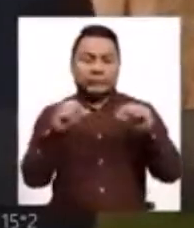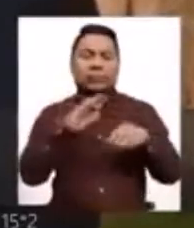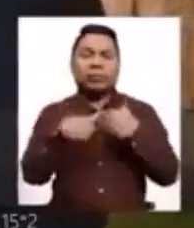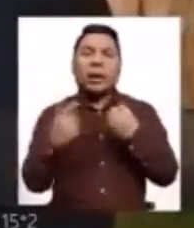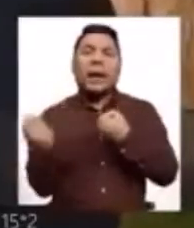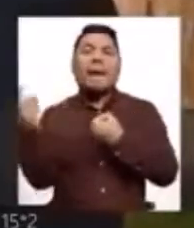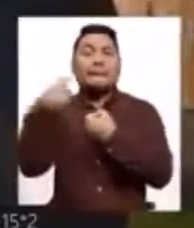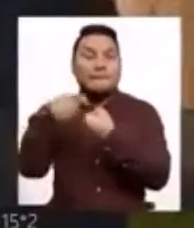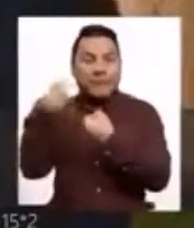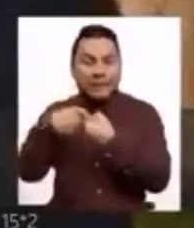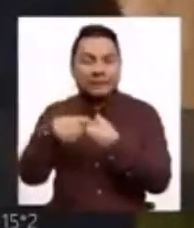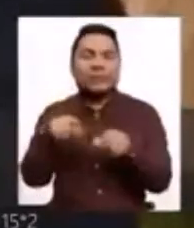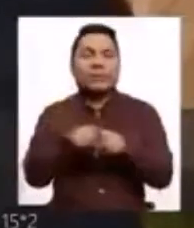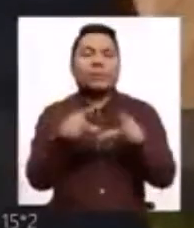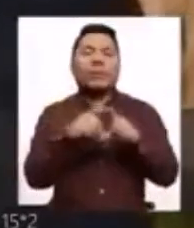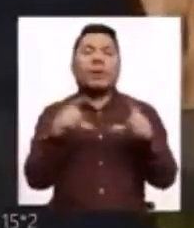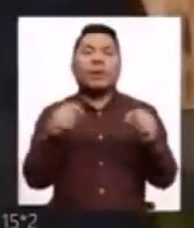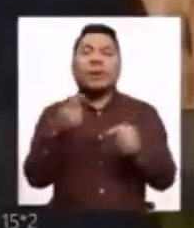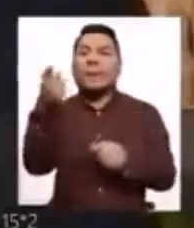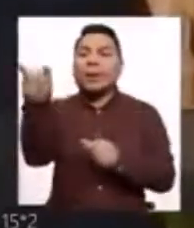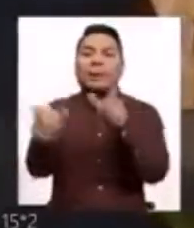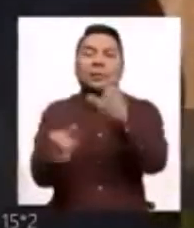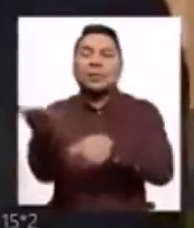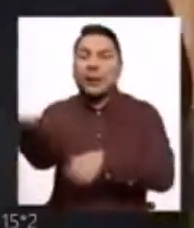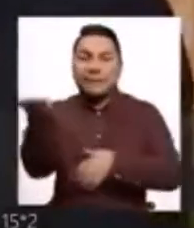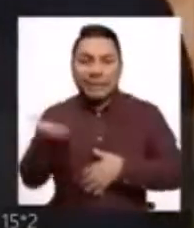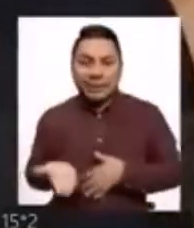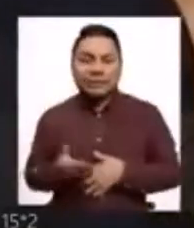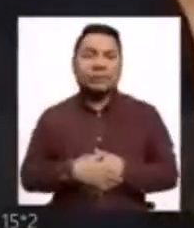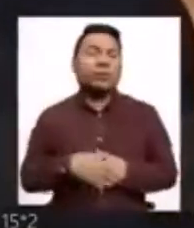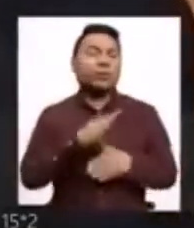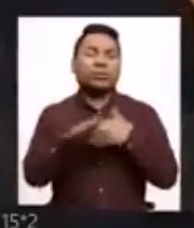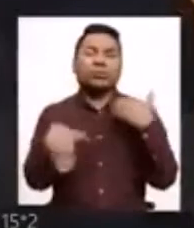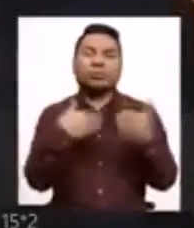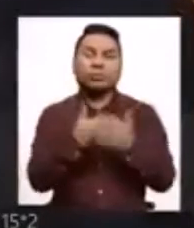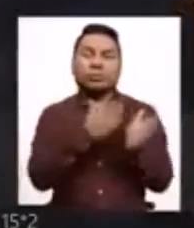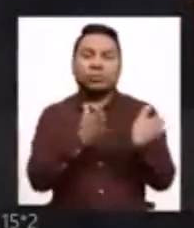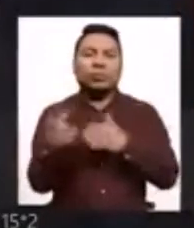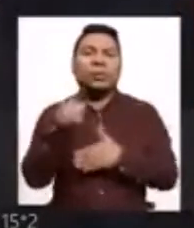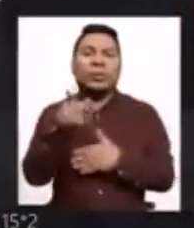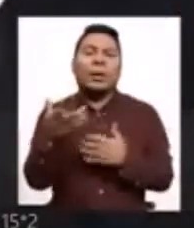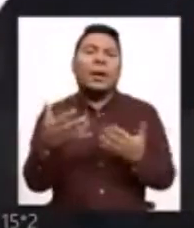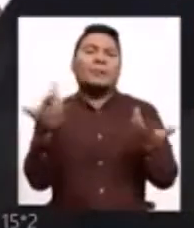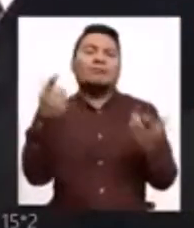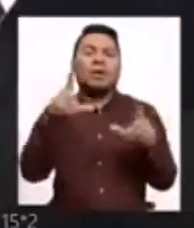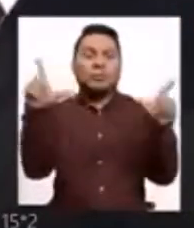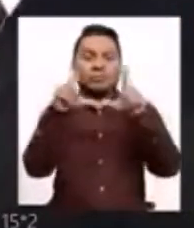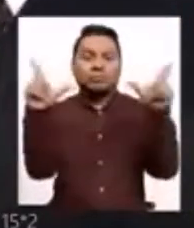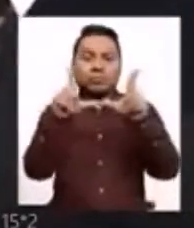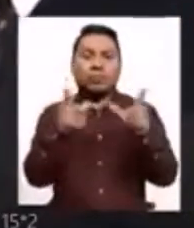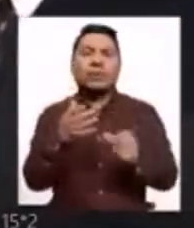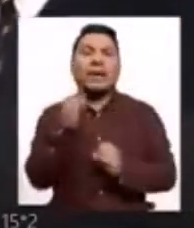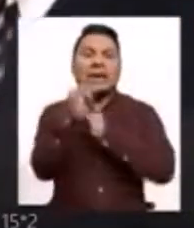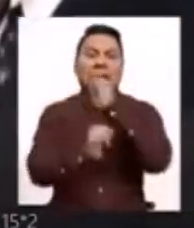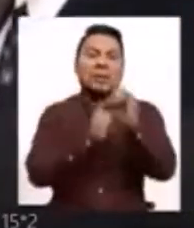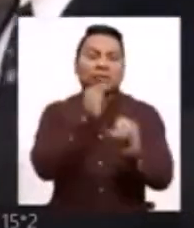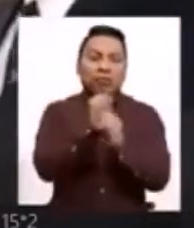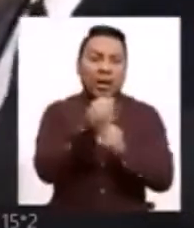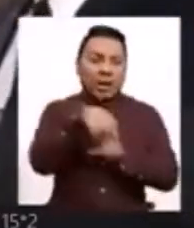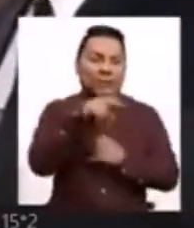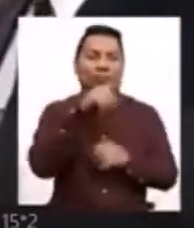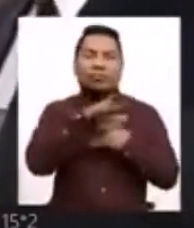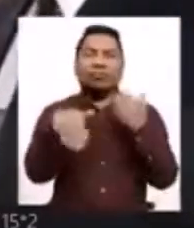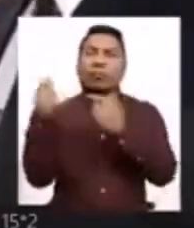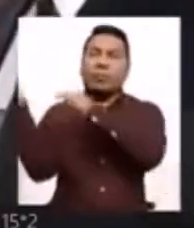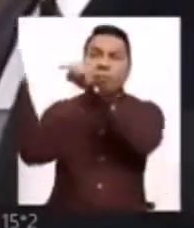en los diferentes eventos, invitaciones, hay todo un protocolo, por supuesto, la prensa internacional y nacional, y visitantes de otros países. Se